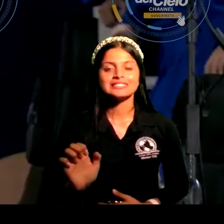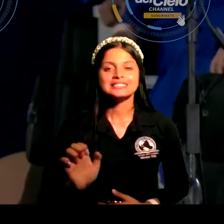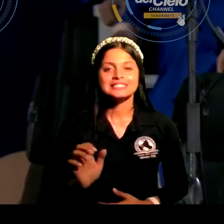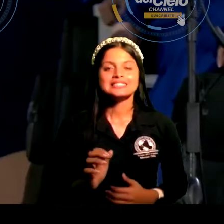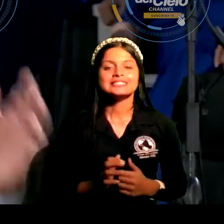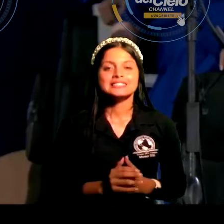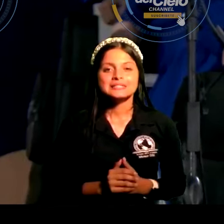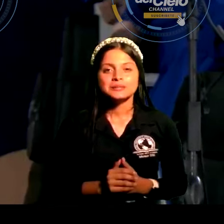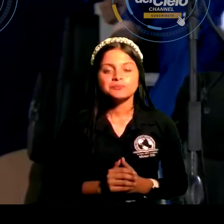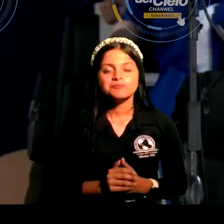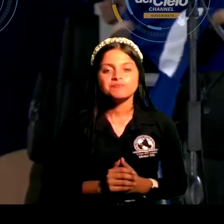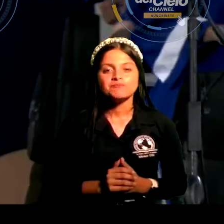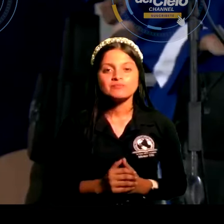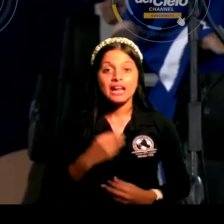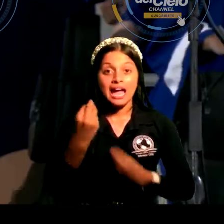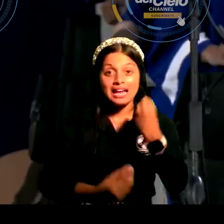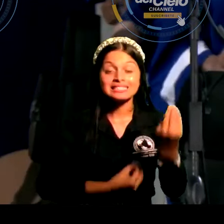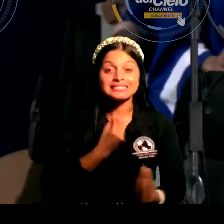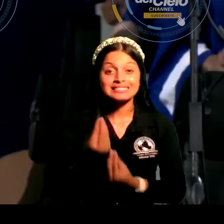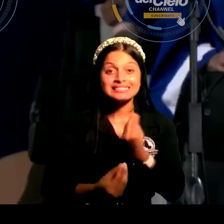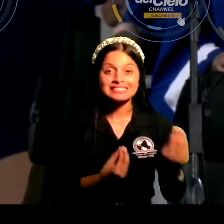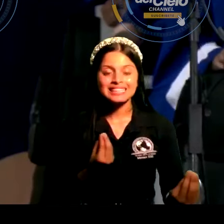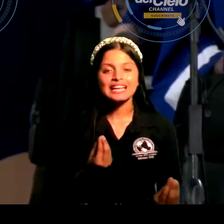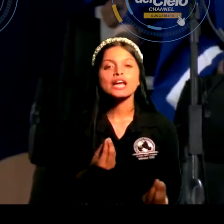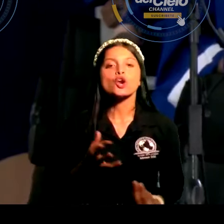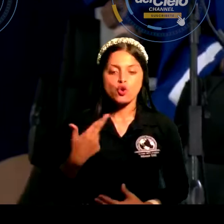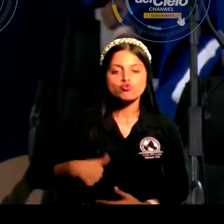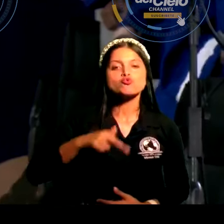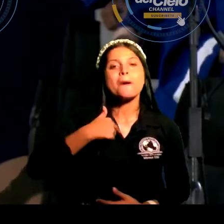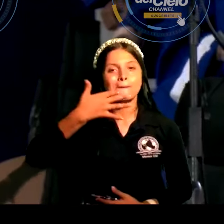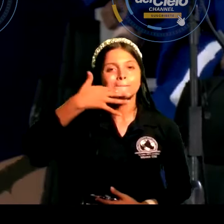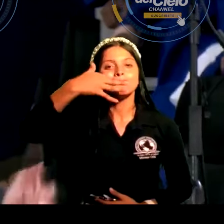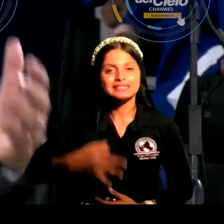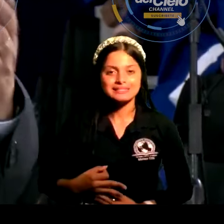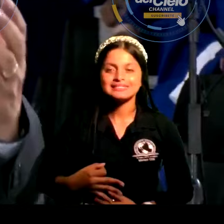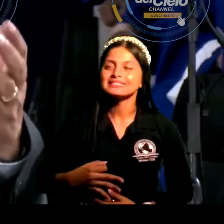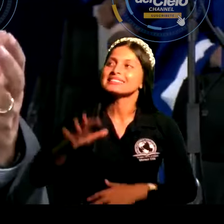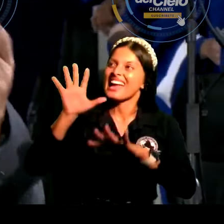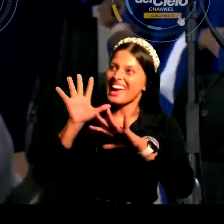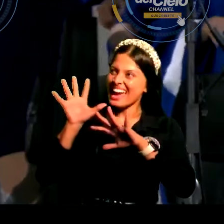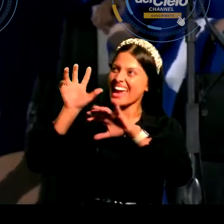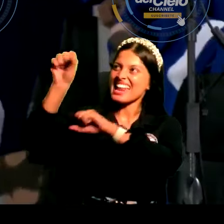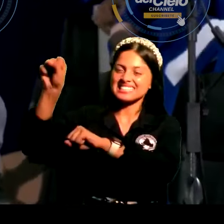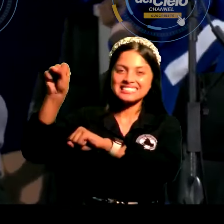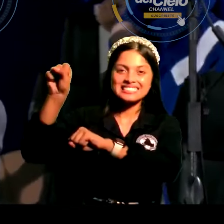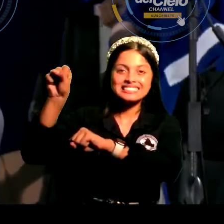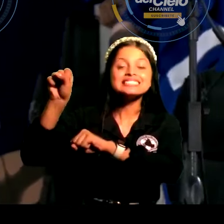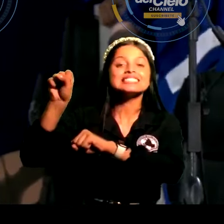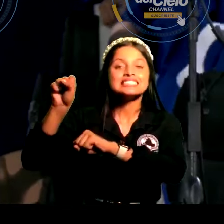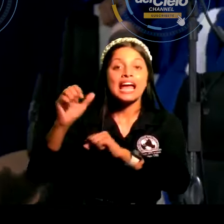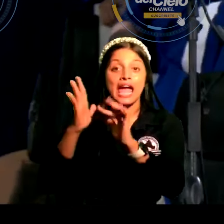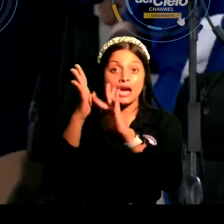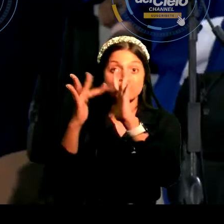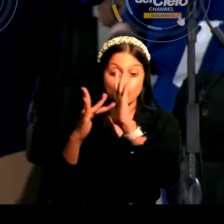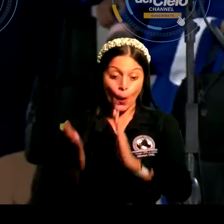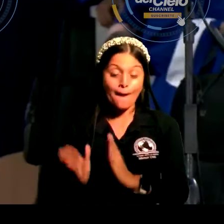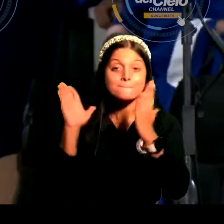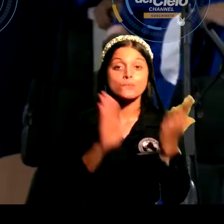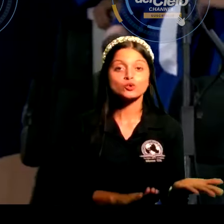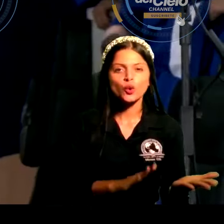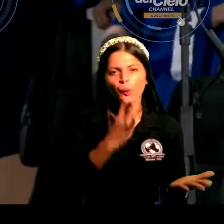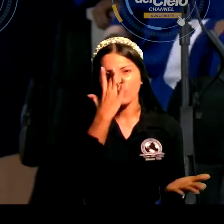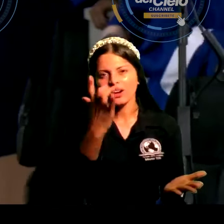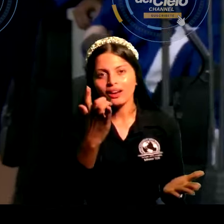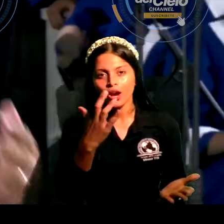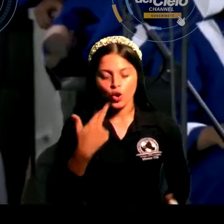consiste en creer estas verdades. Creer que Cristo murió por nuestros